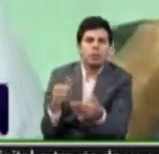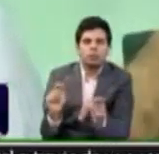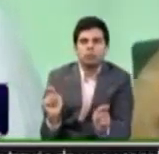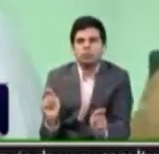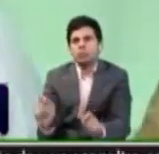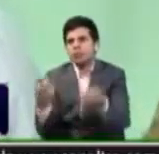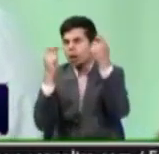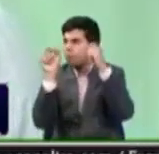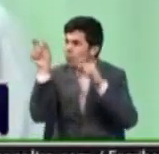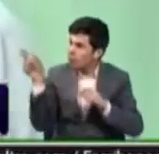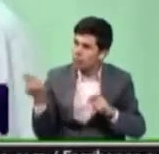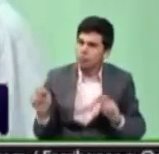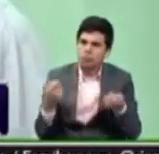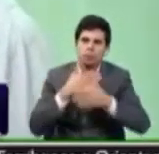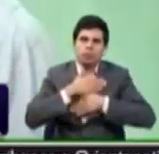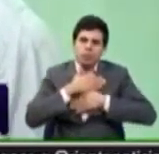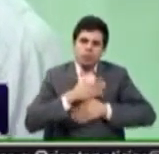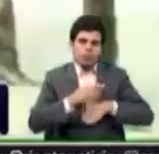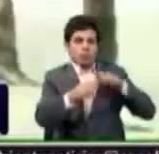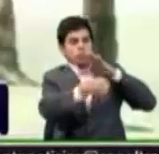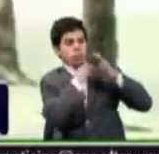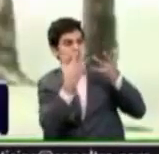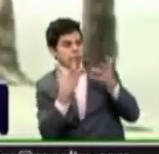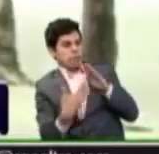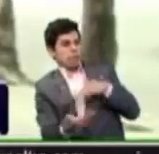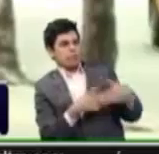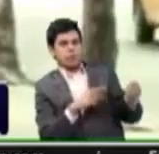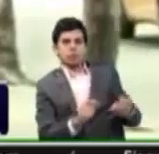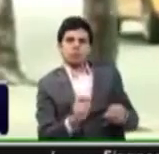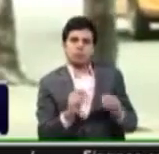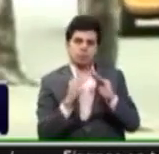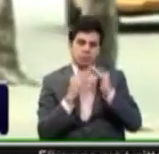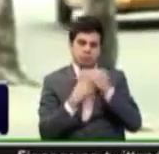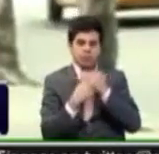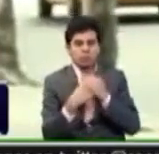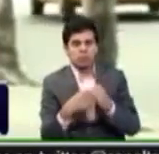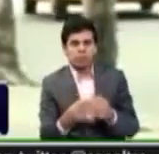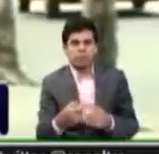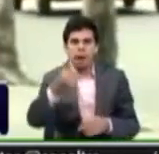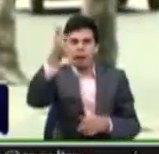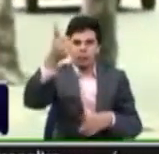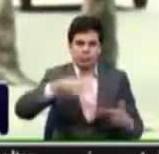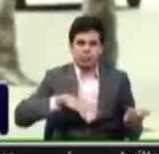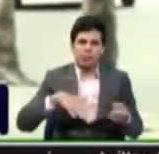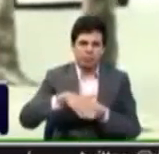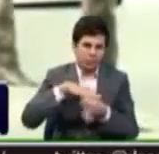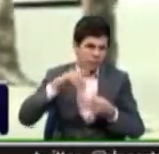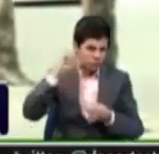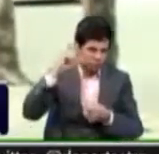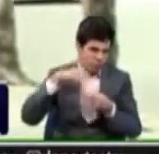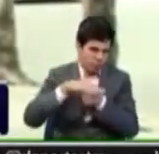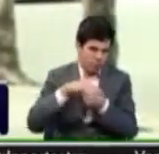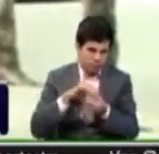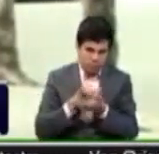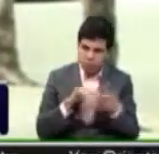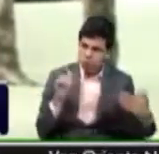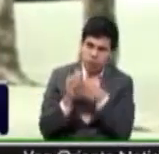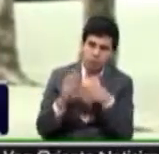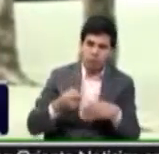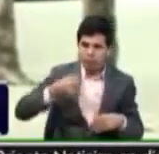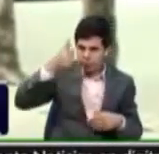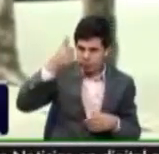salió ileso de ese intento de homicidio en su contra cuando salía de su vivienda en uno de los barrios de la capital norte santandereana. Por ello,